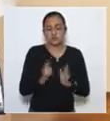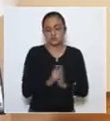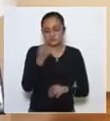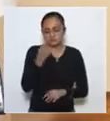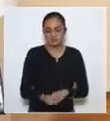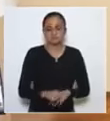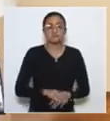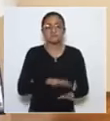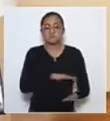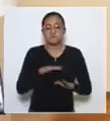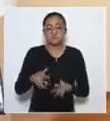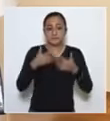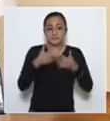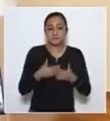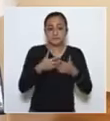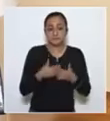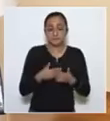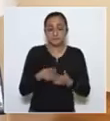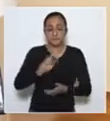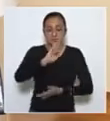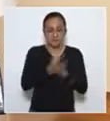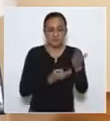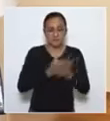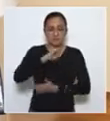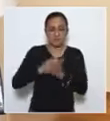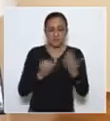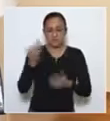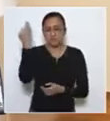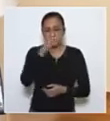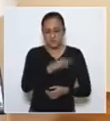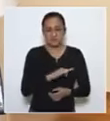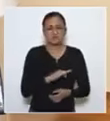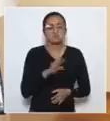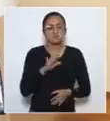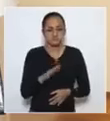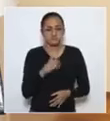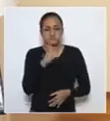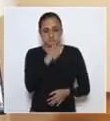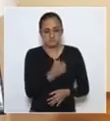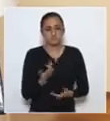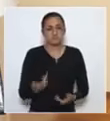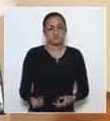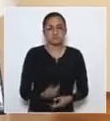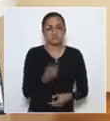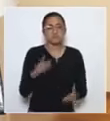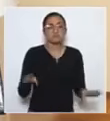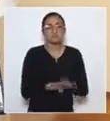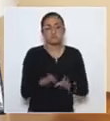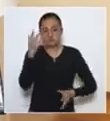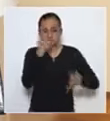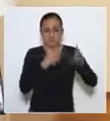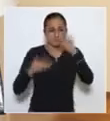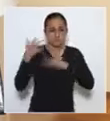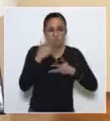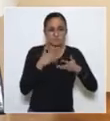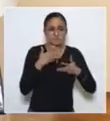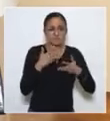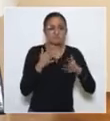Y en el caso de las empresas factureras, por cierto, hay que referir que la pregunta no quede confusa en su